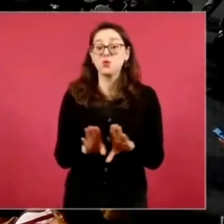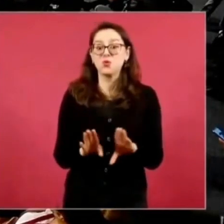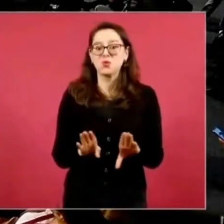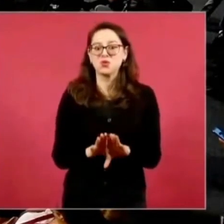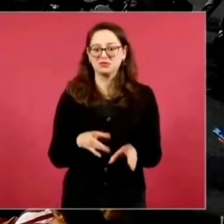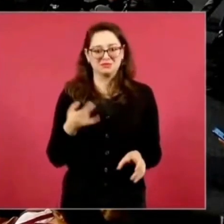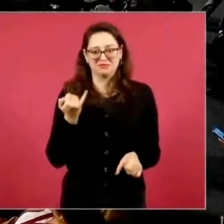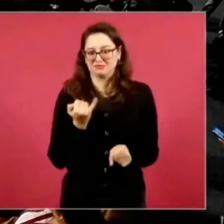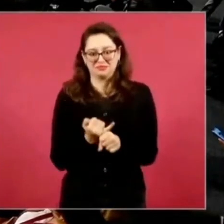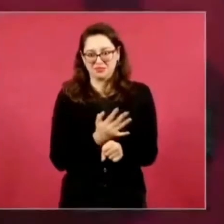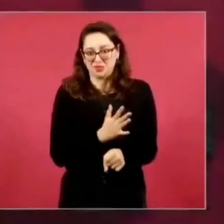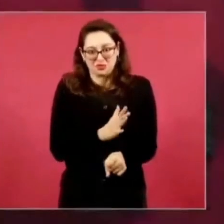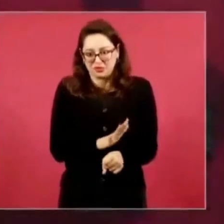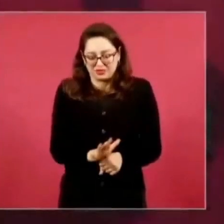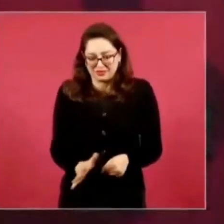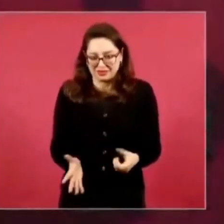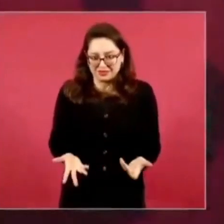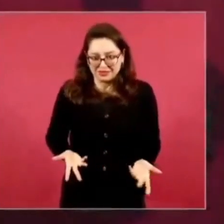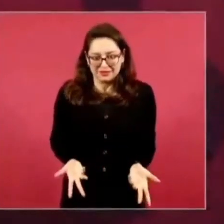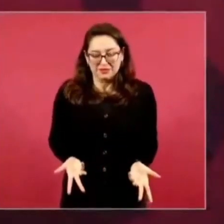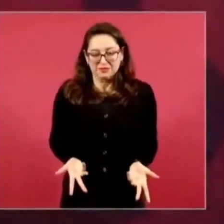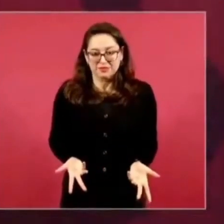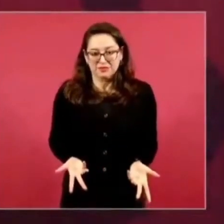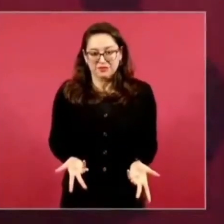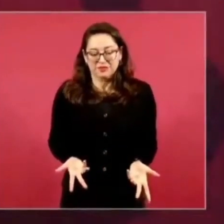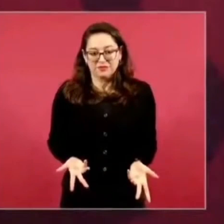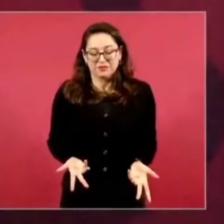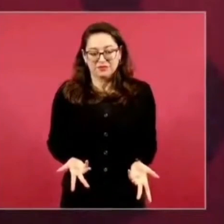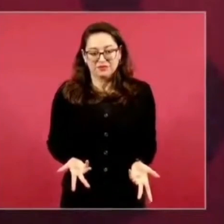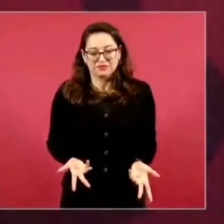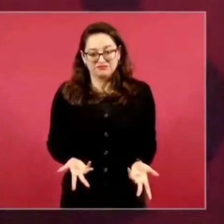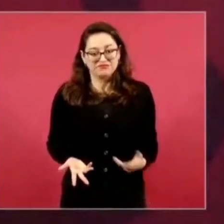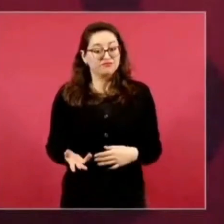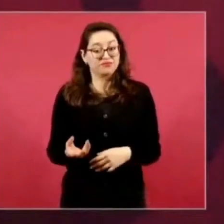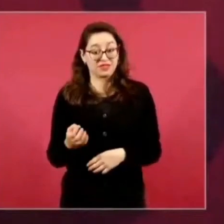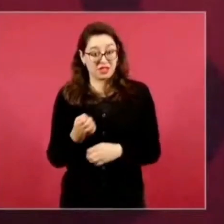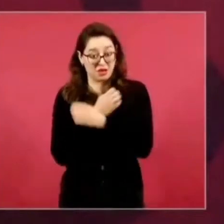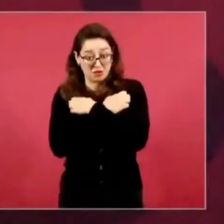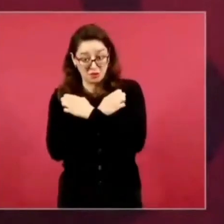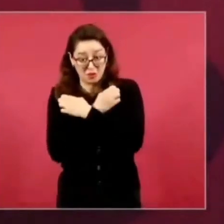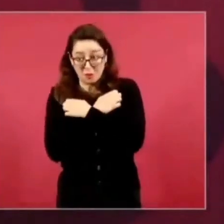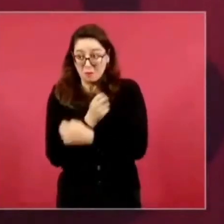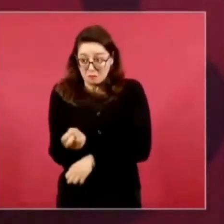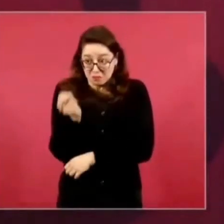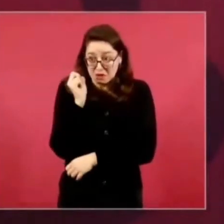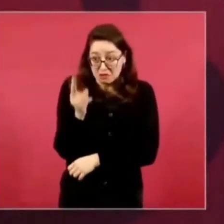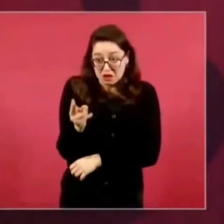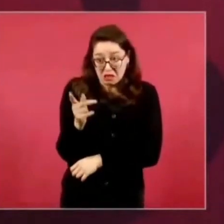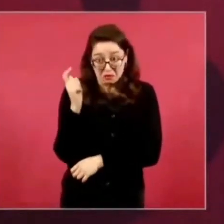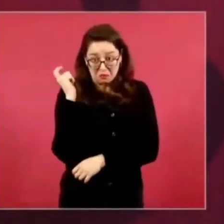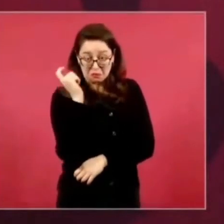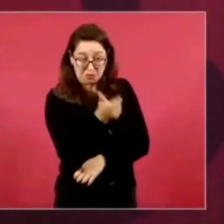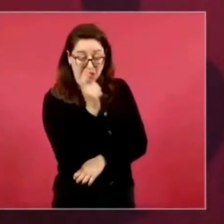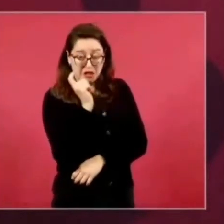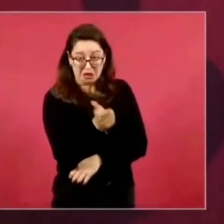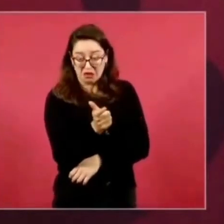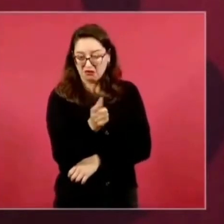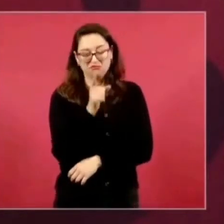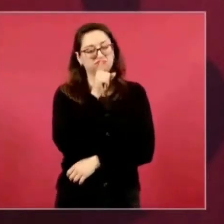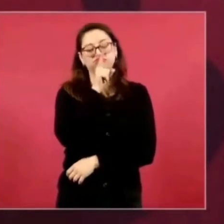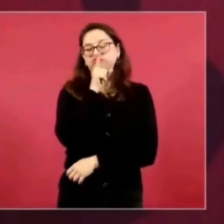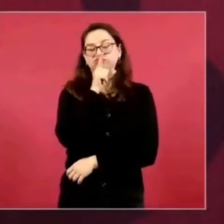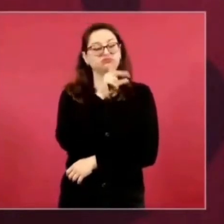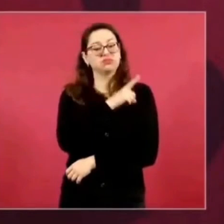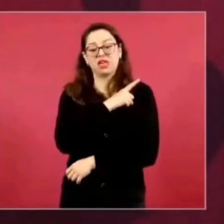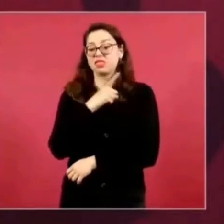Por eso la educación no es un privilegio, es un derecho del pueblo.